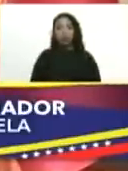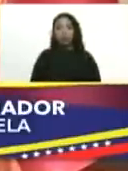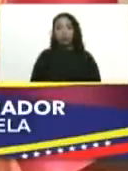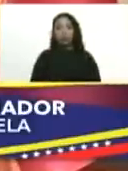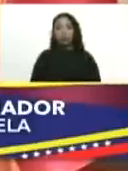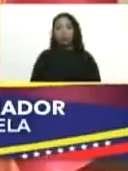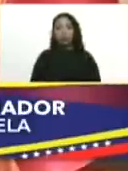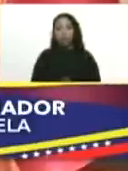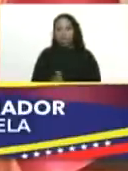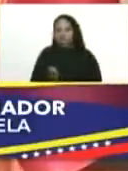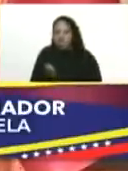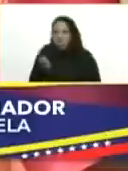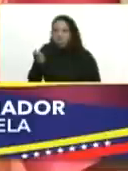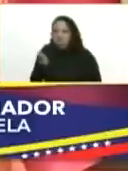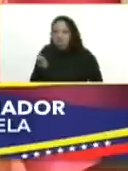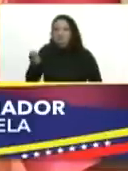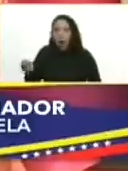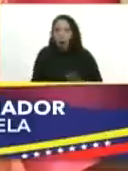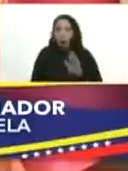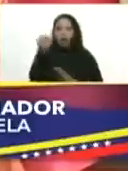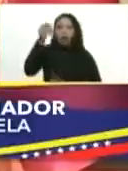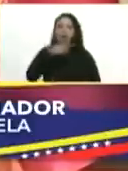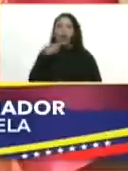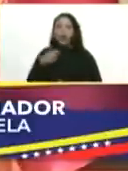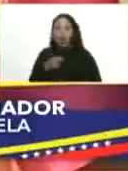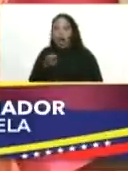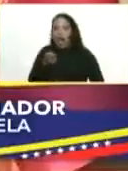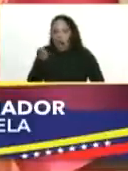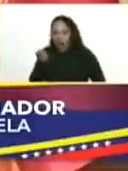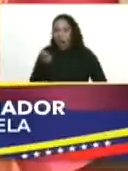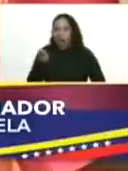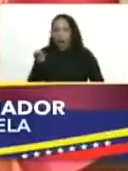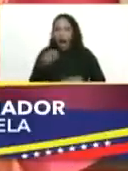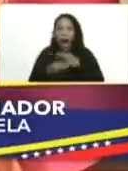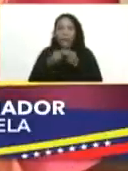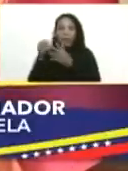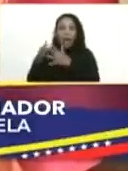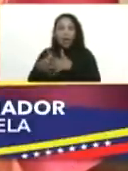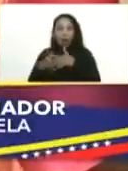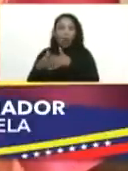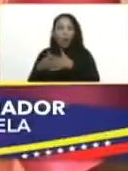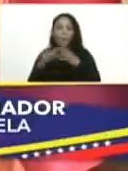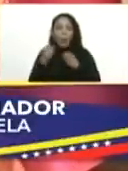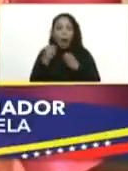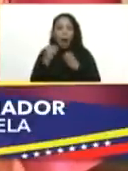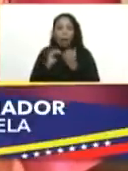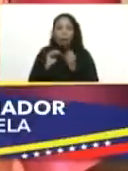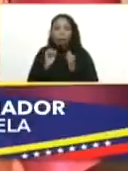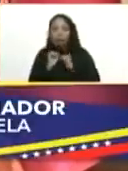Las provocaciones contra Rusia para tratar de acorralarla